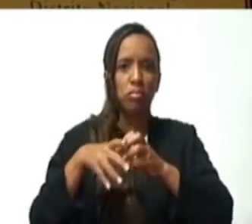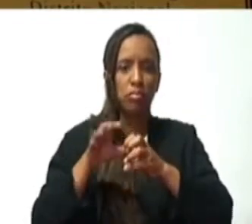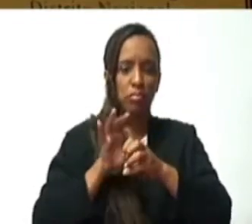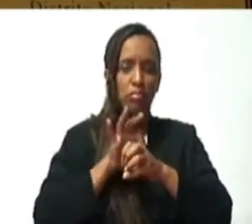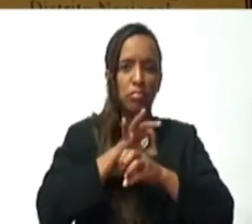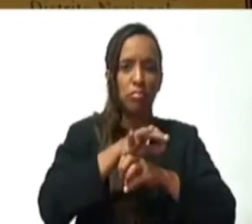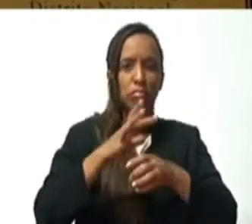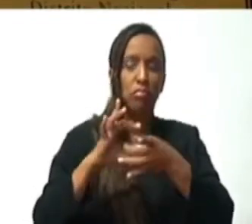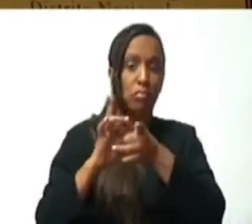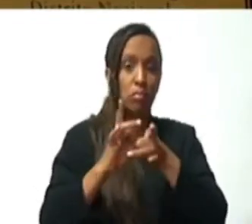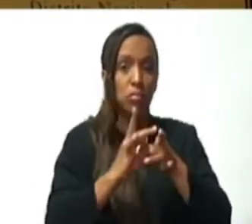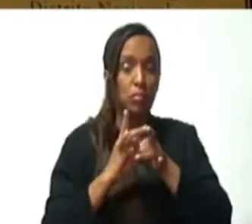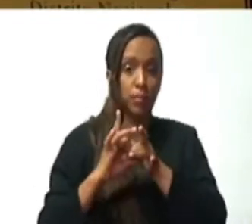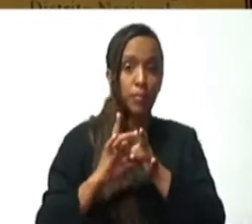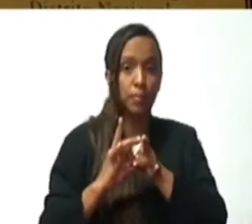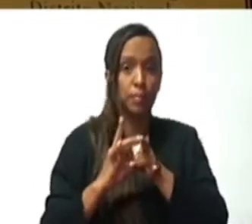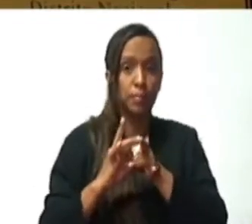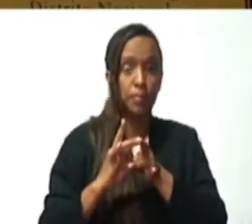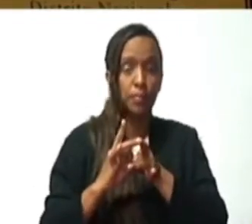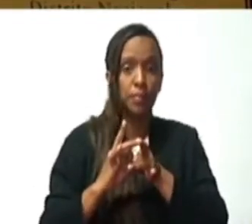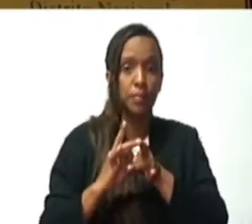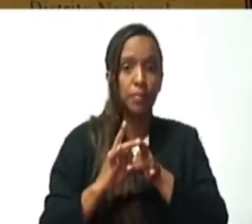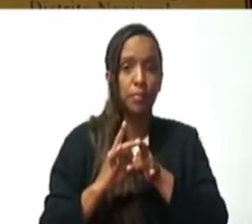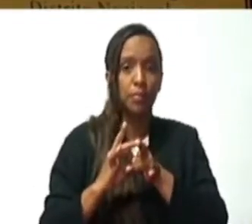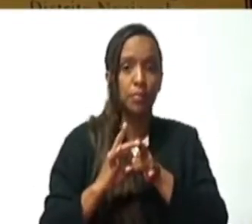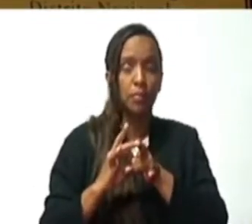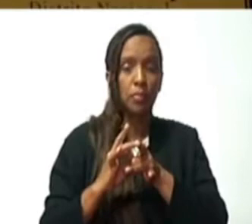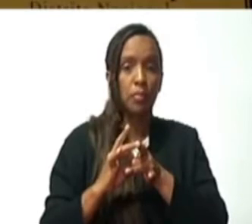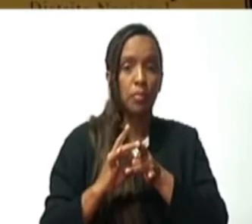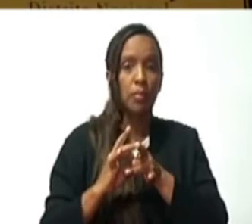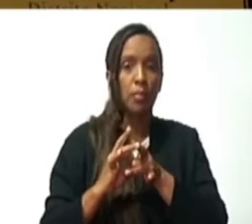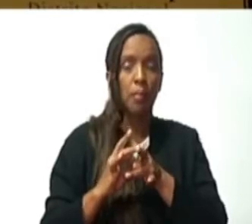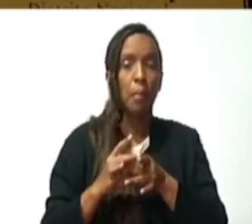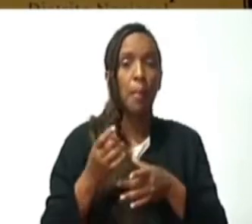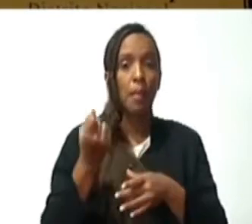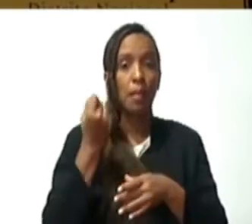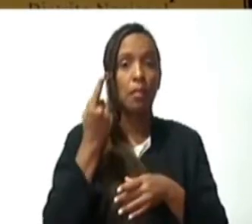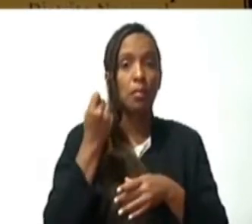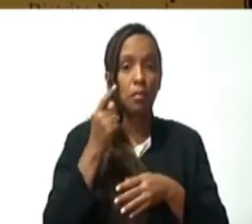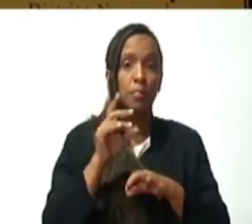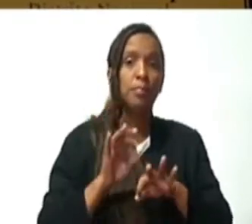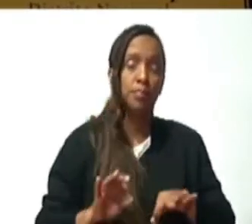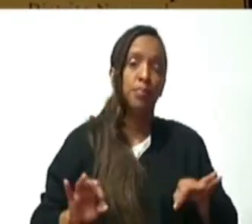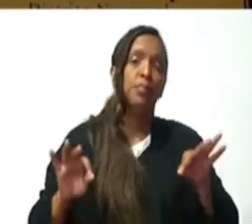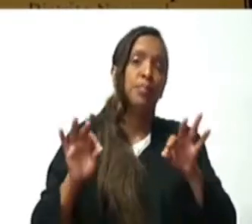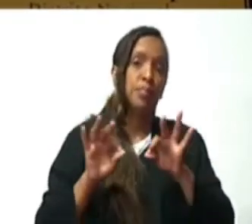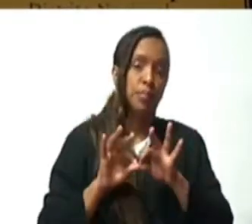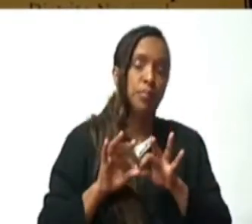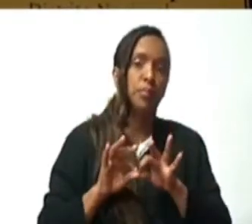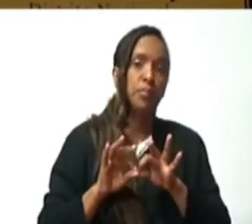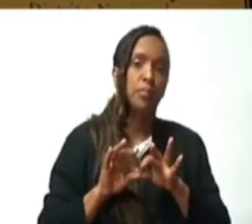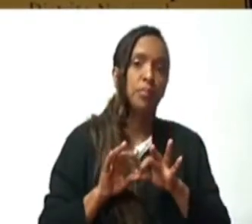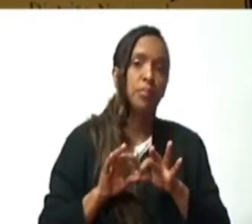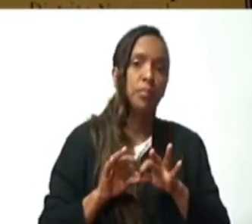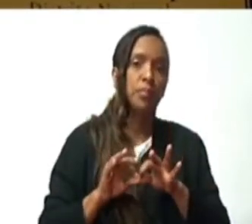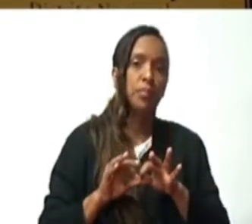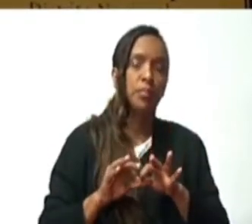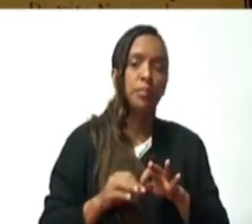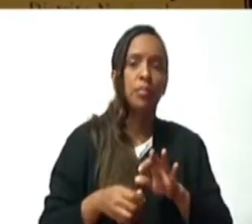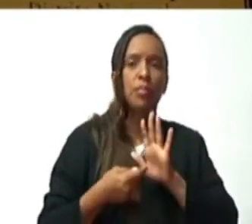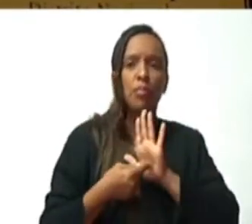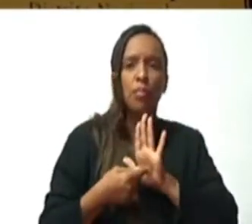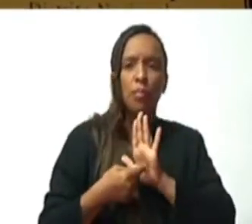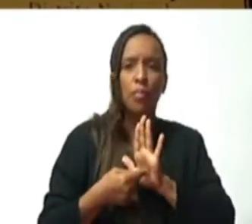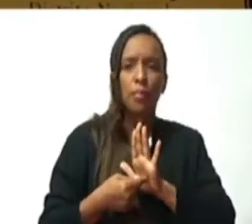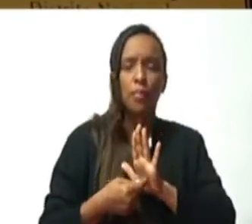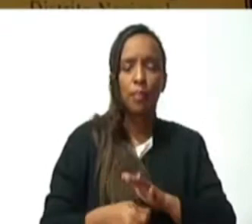Hemos visto experiencias de otros países. Hay países donde no solamente se le